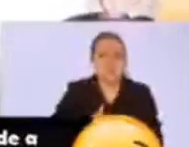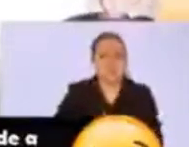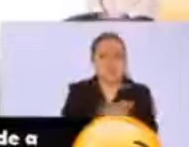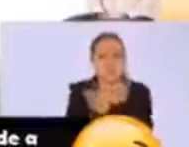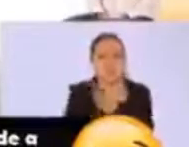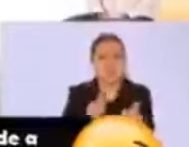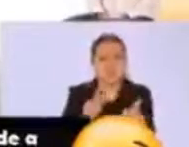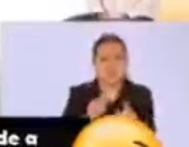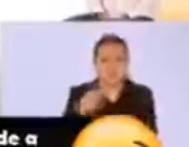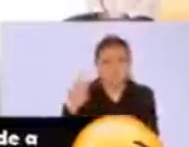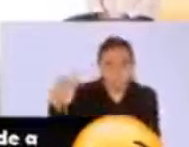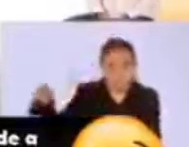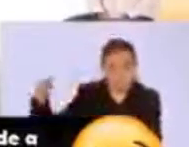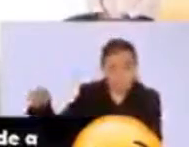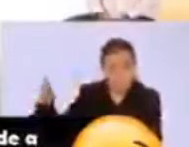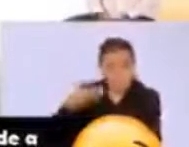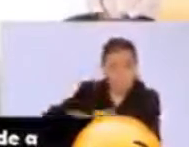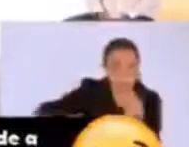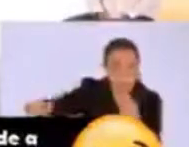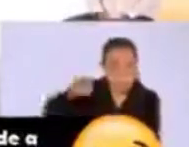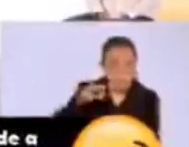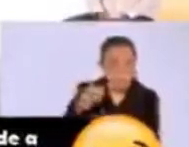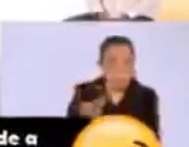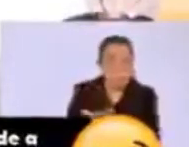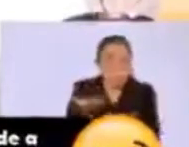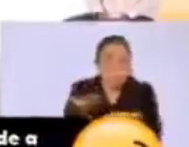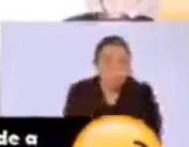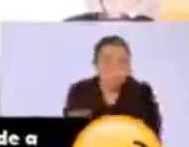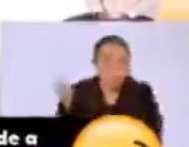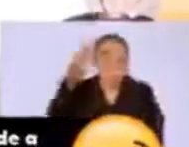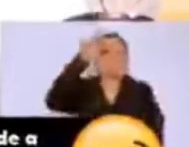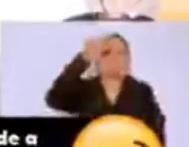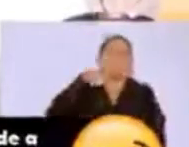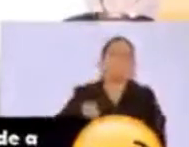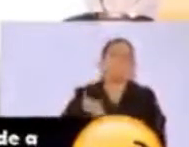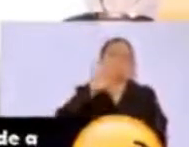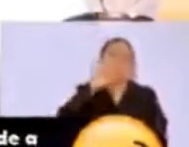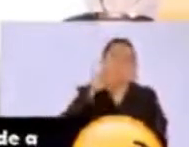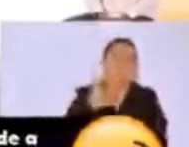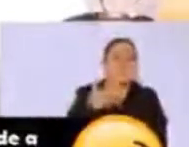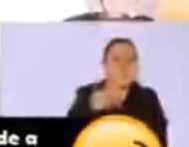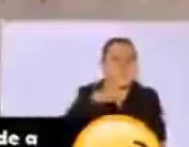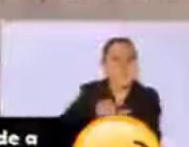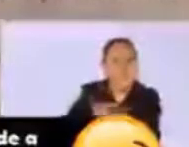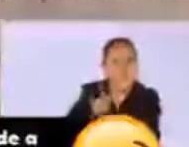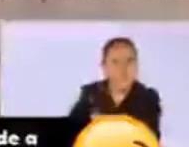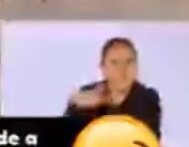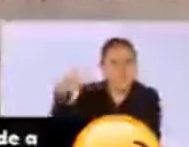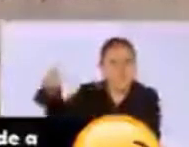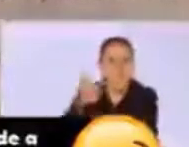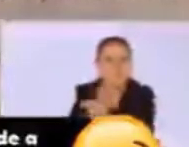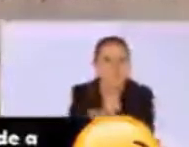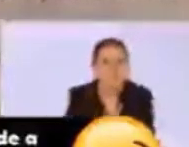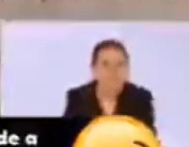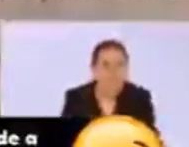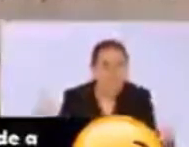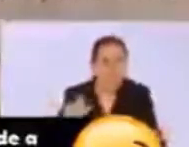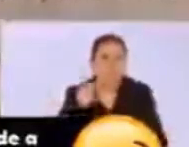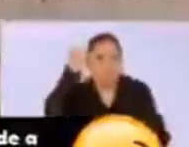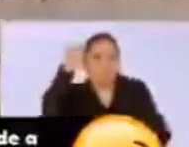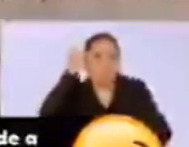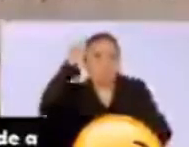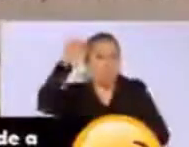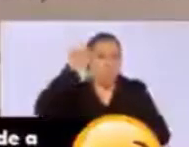ellos deben de saber que tienen todas las garantías para